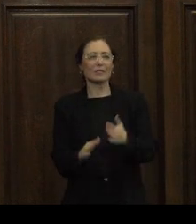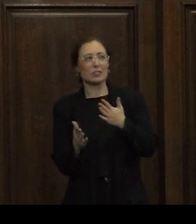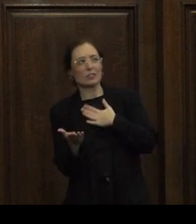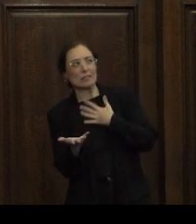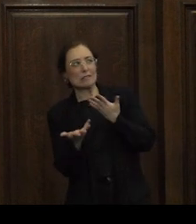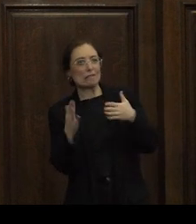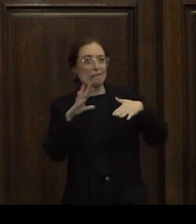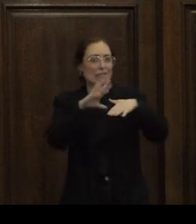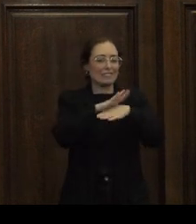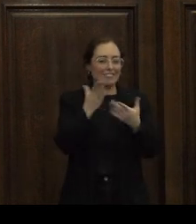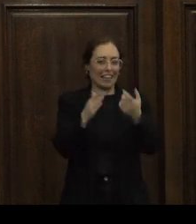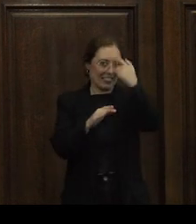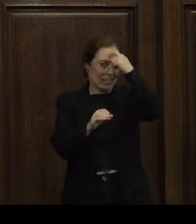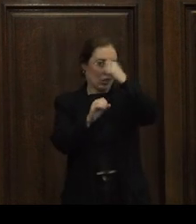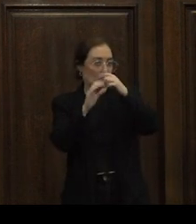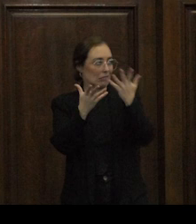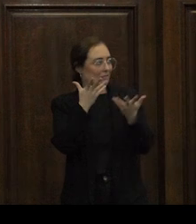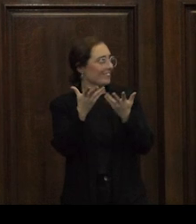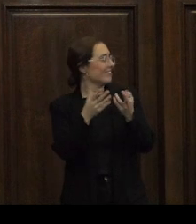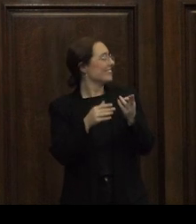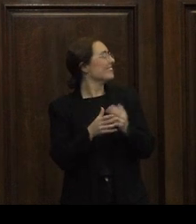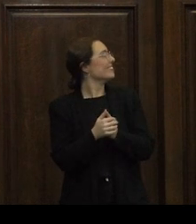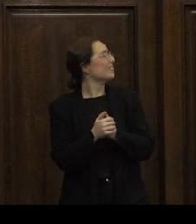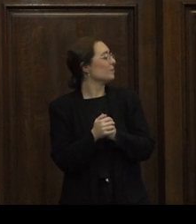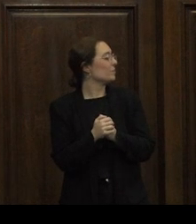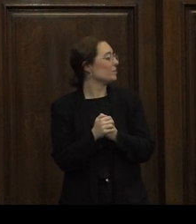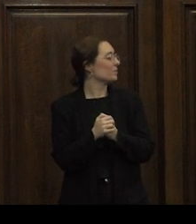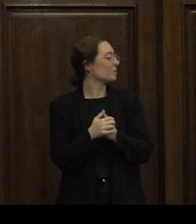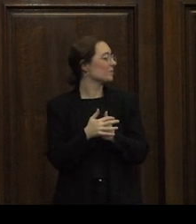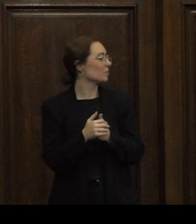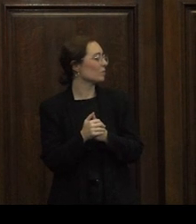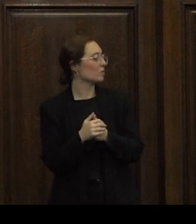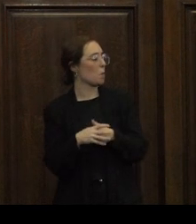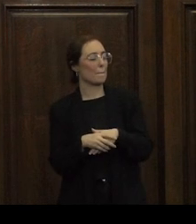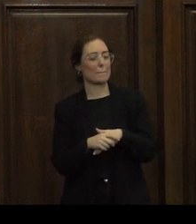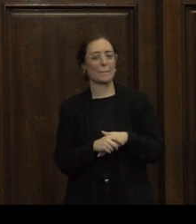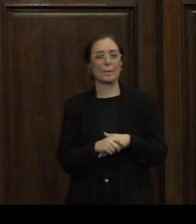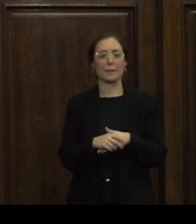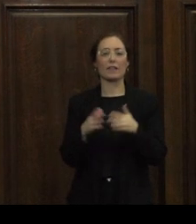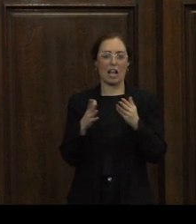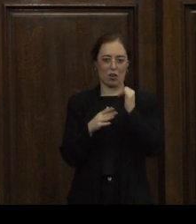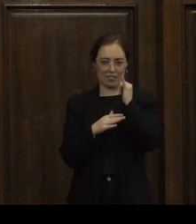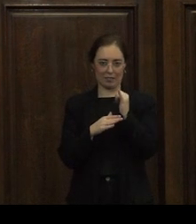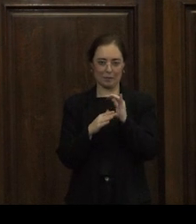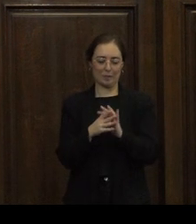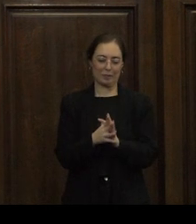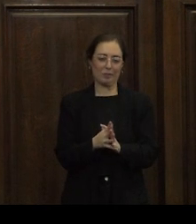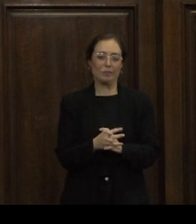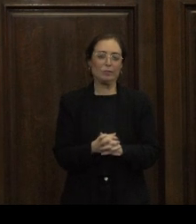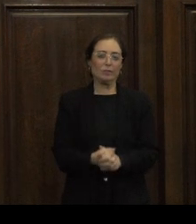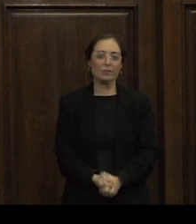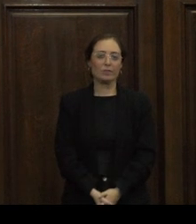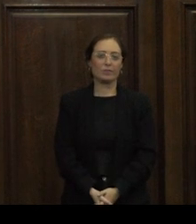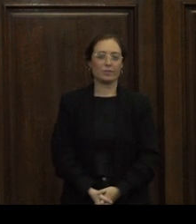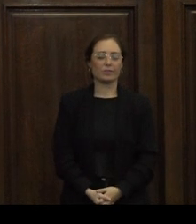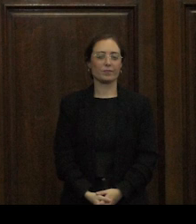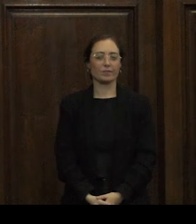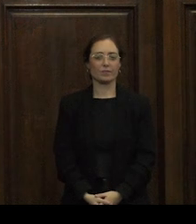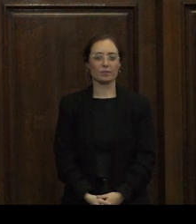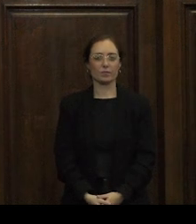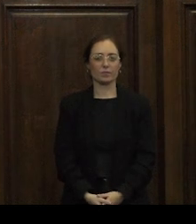probando que no soy compatible con las tecnologías analógicas. En fin, a ver, ahora sí vamos bien.